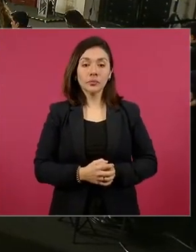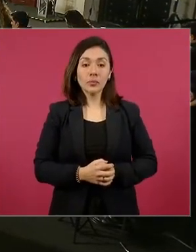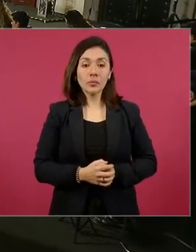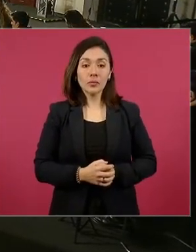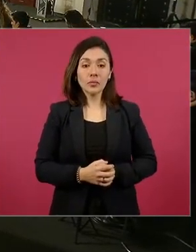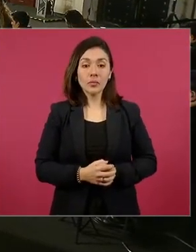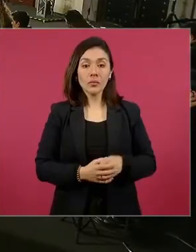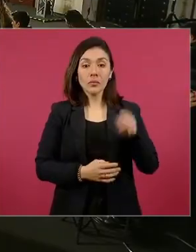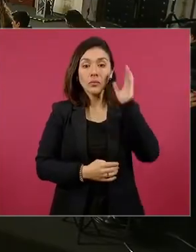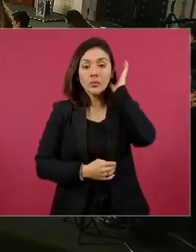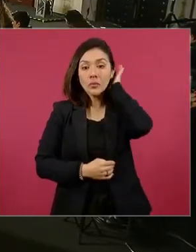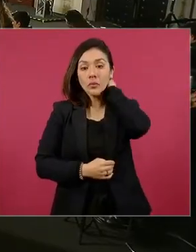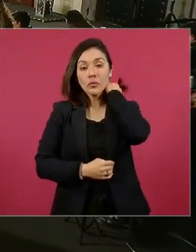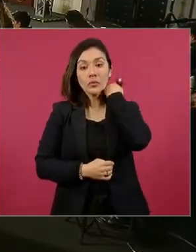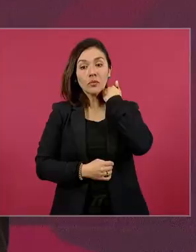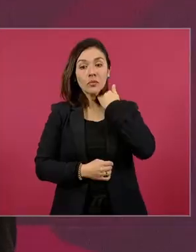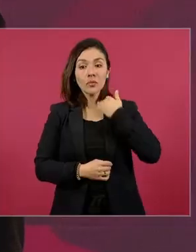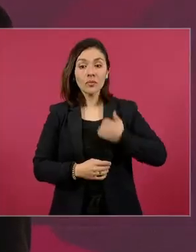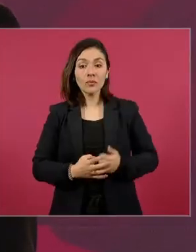De la